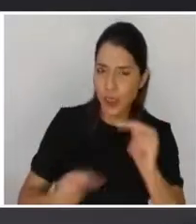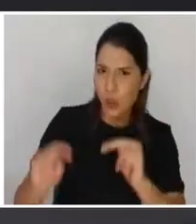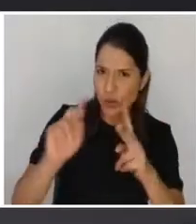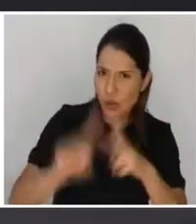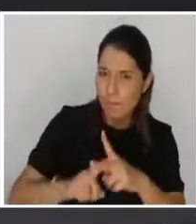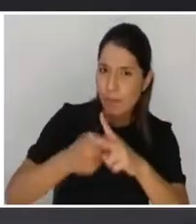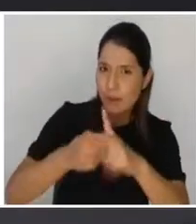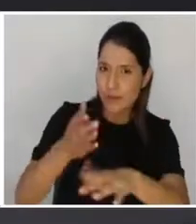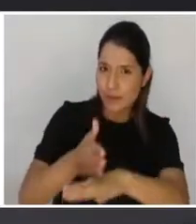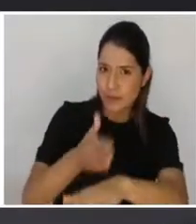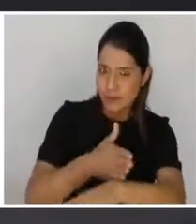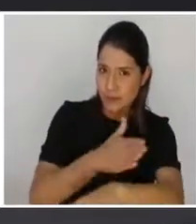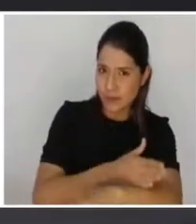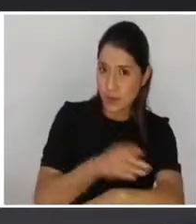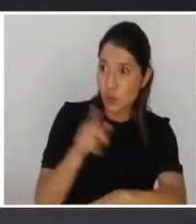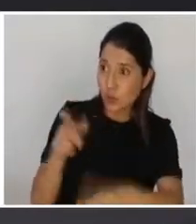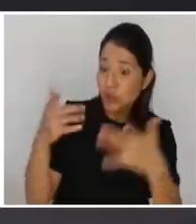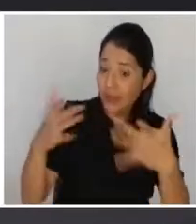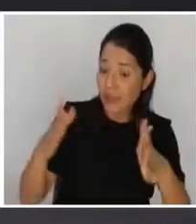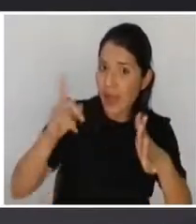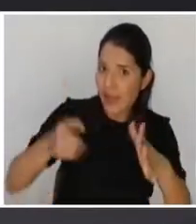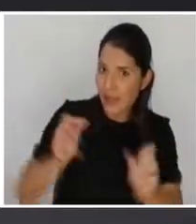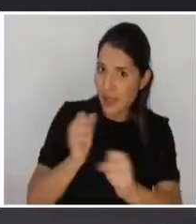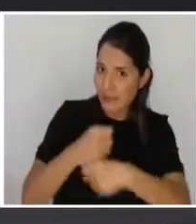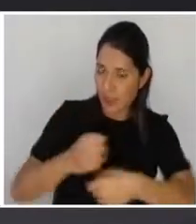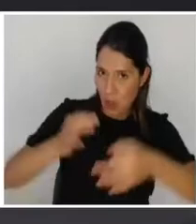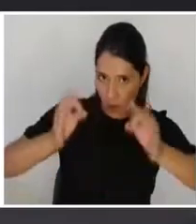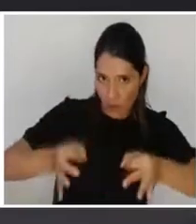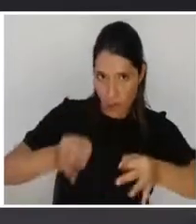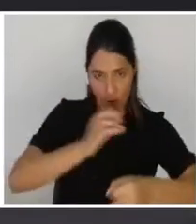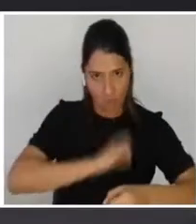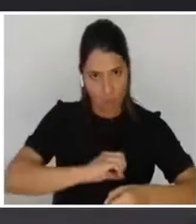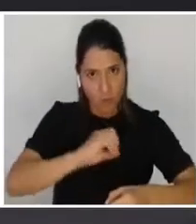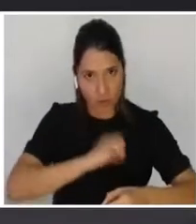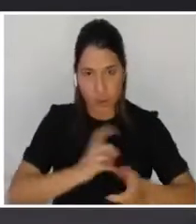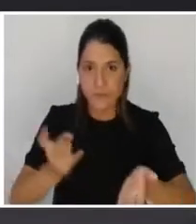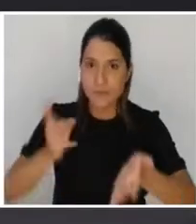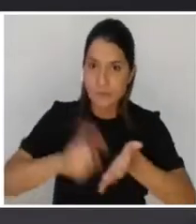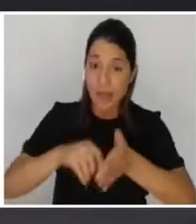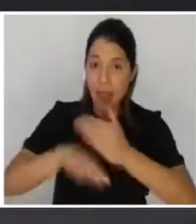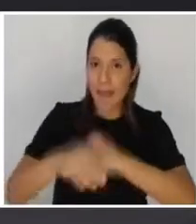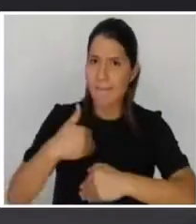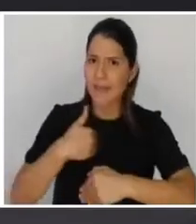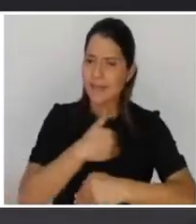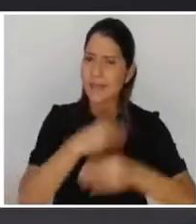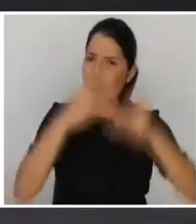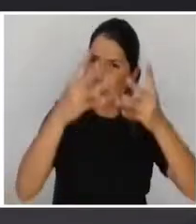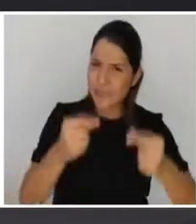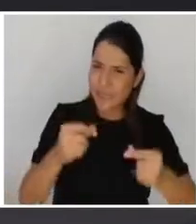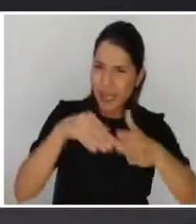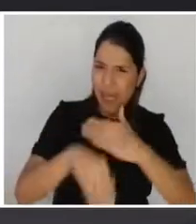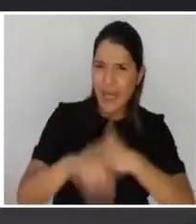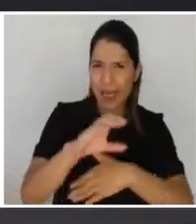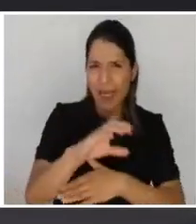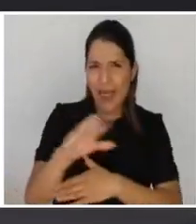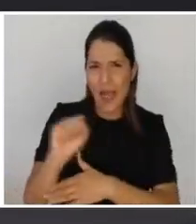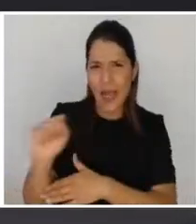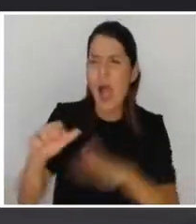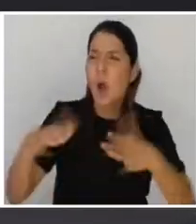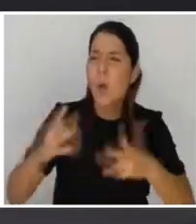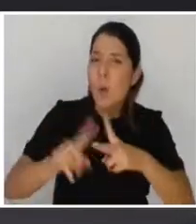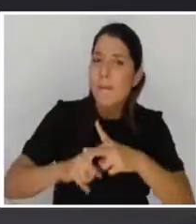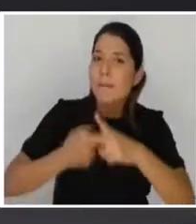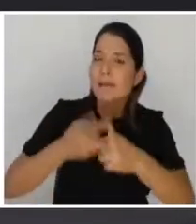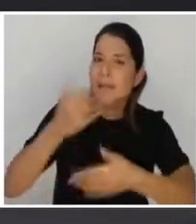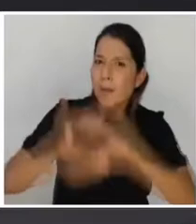bueno, ya tienes que hacerlo oficial, formal, inscribirse, ¿verdad?, ante Hacienda, ante la caja. ¿Cómo nace este proceso y qué es lo